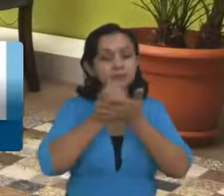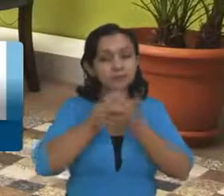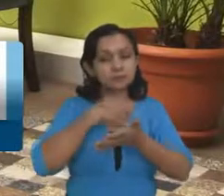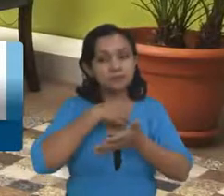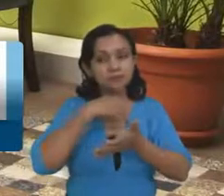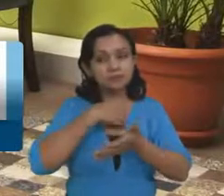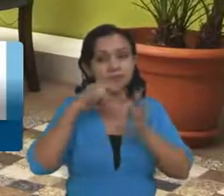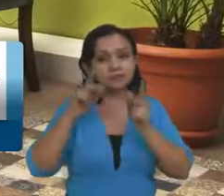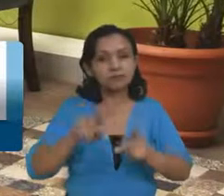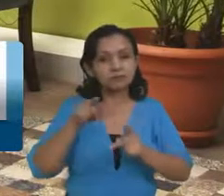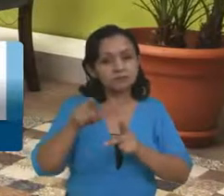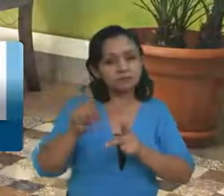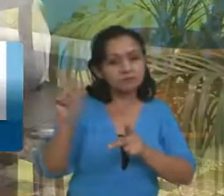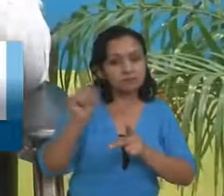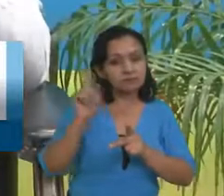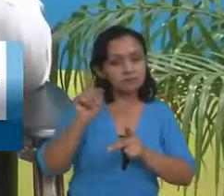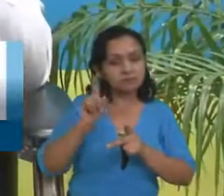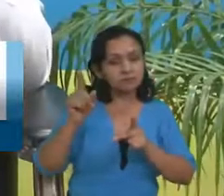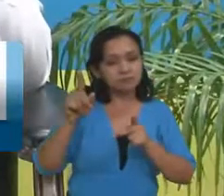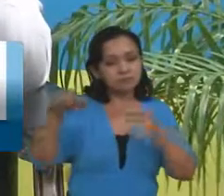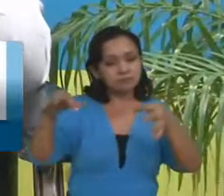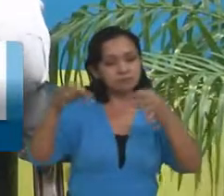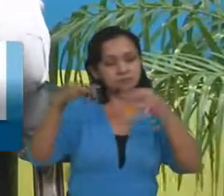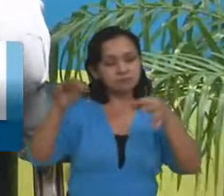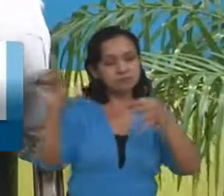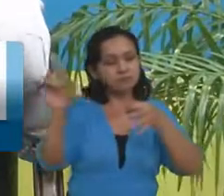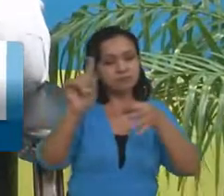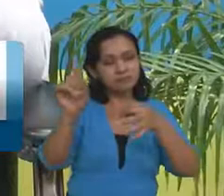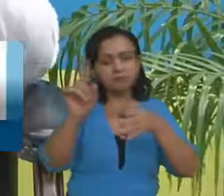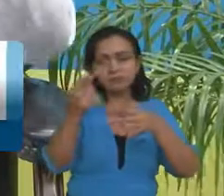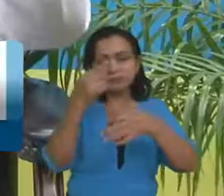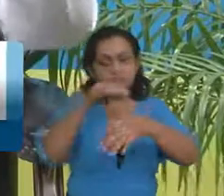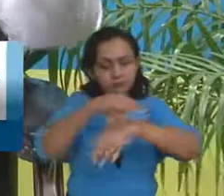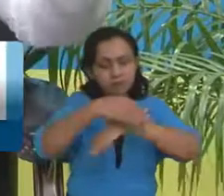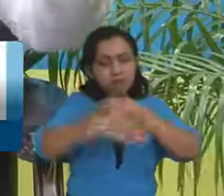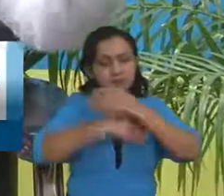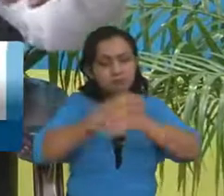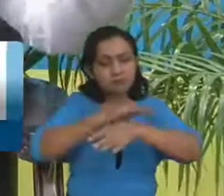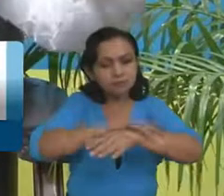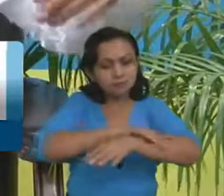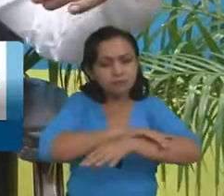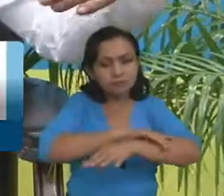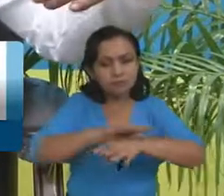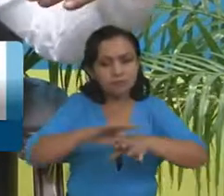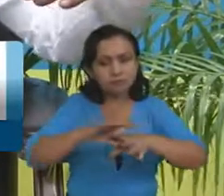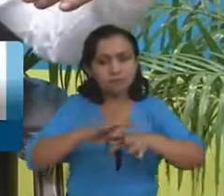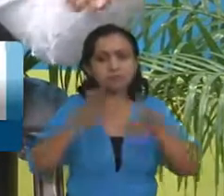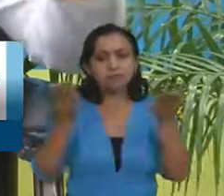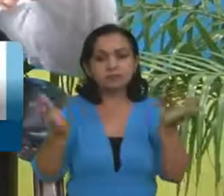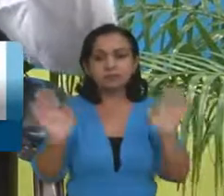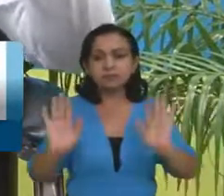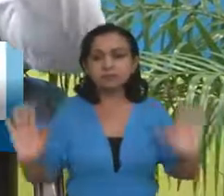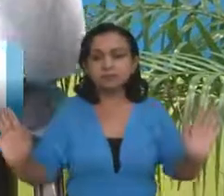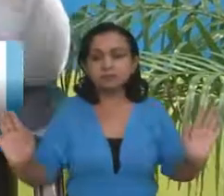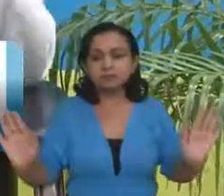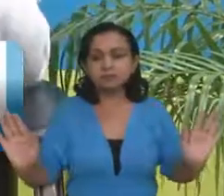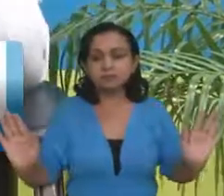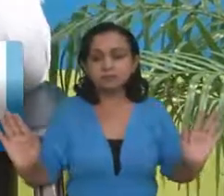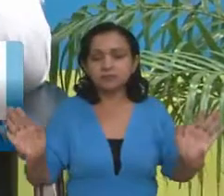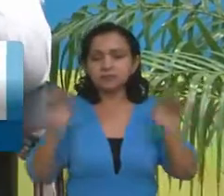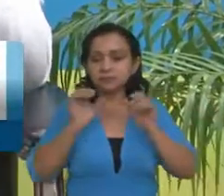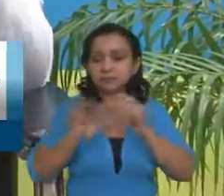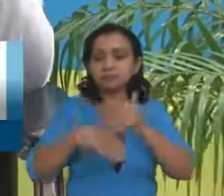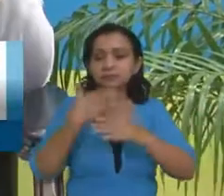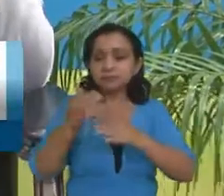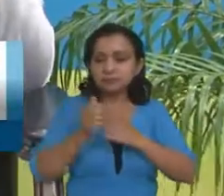no, este paciente no es candidato a una radiografía, no le enviamos la radiografía, hacemos el manejo de un esguince y le damos